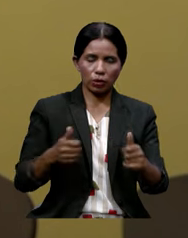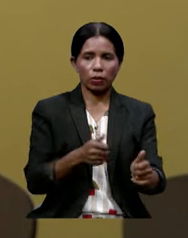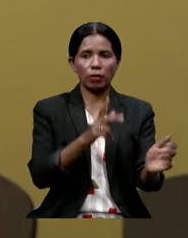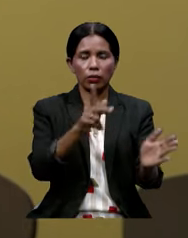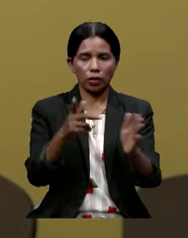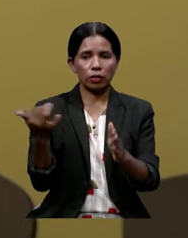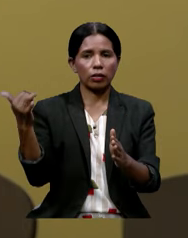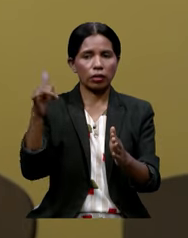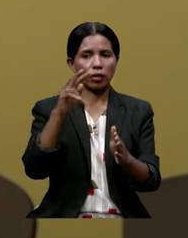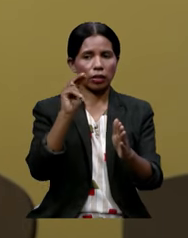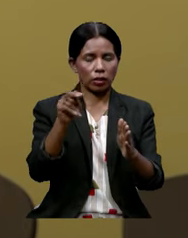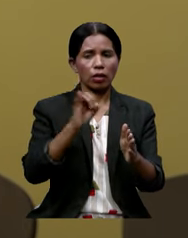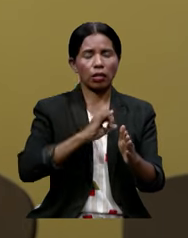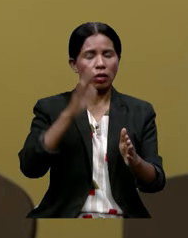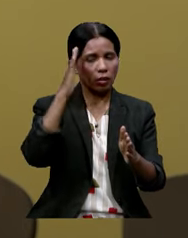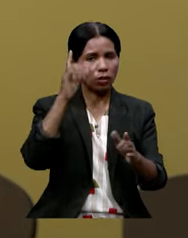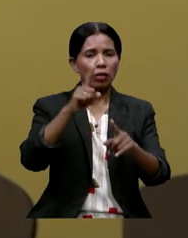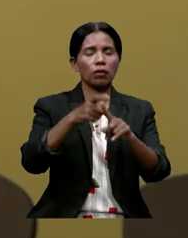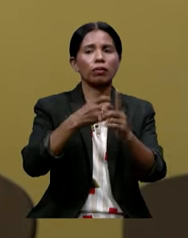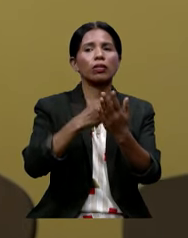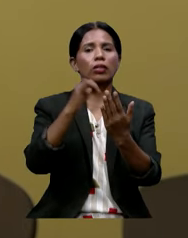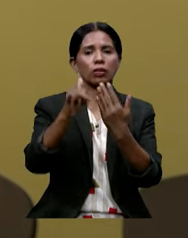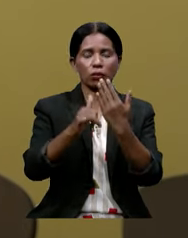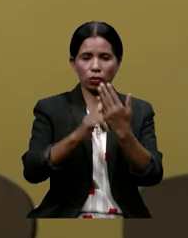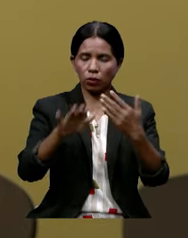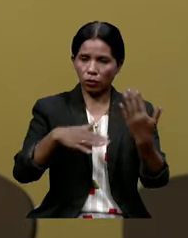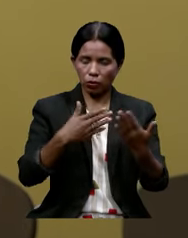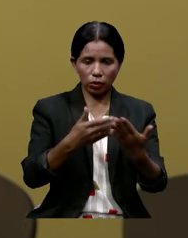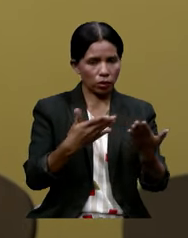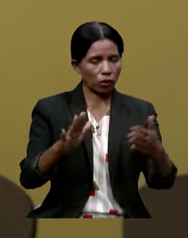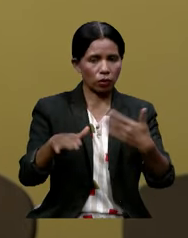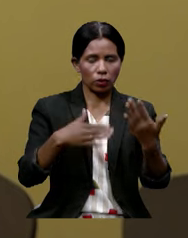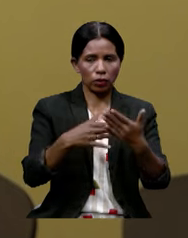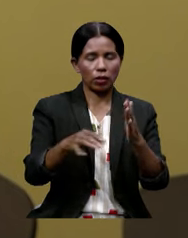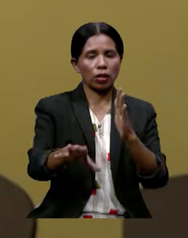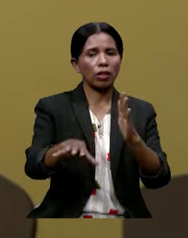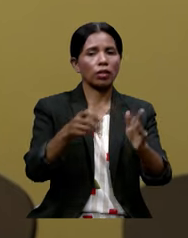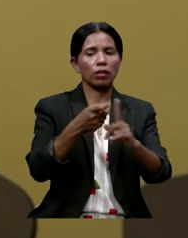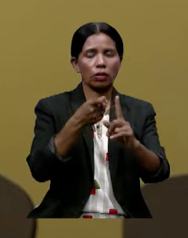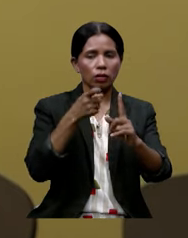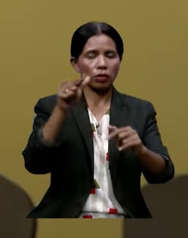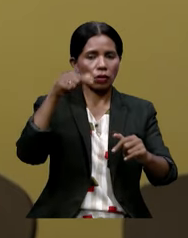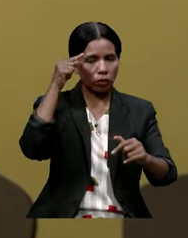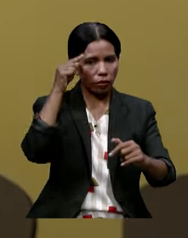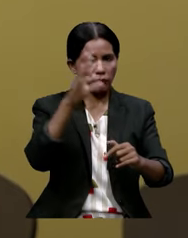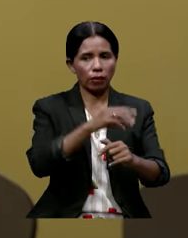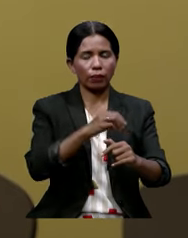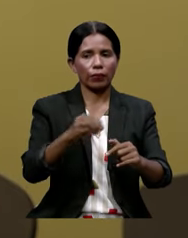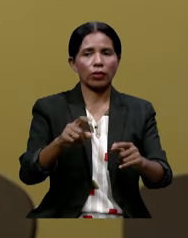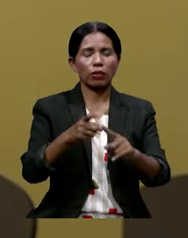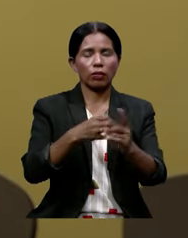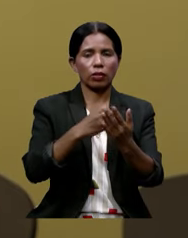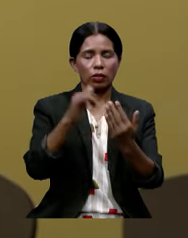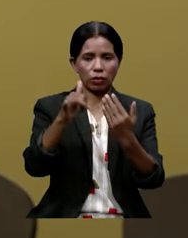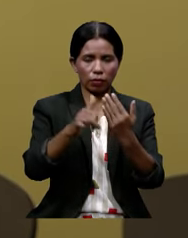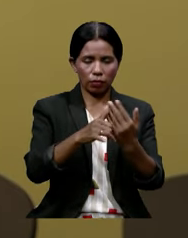hanuin kata é junho né hoto sasang hoto tu nebe minha hetan contrato si governo junho